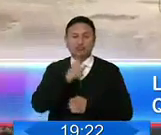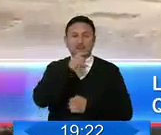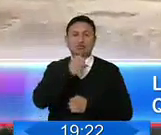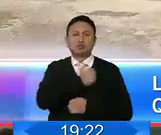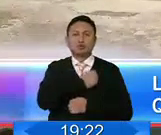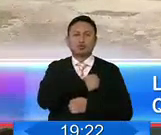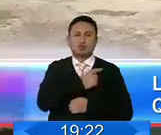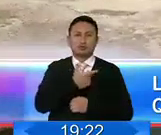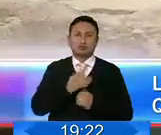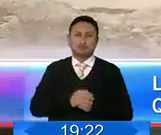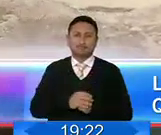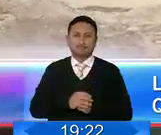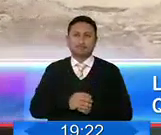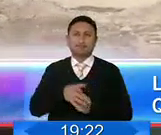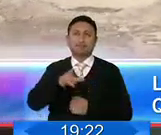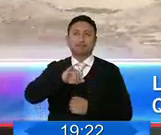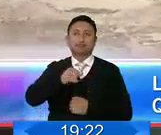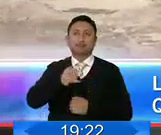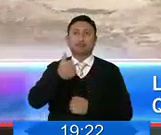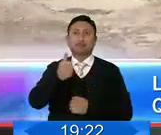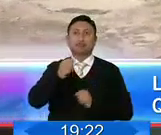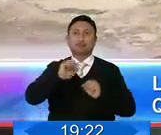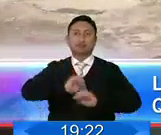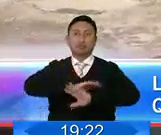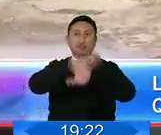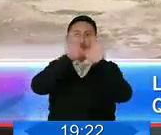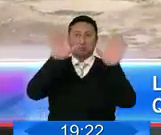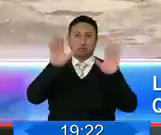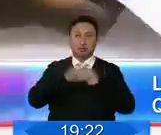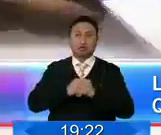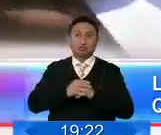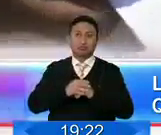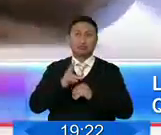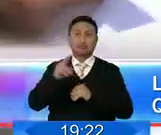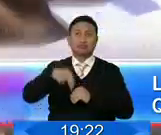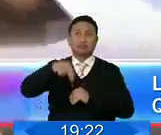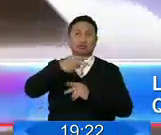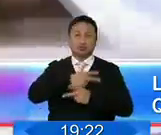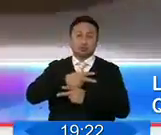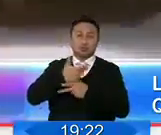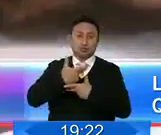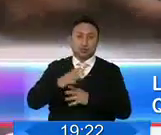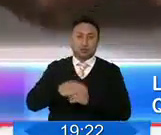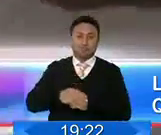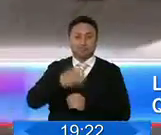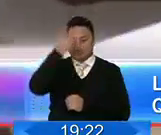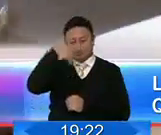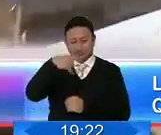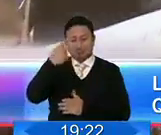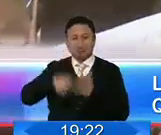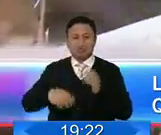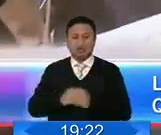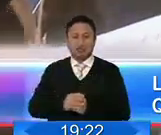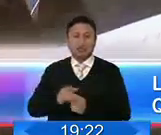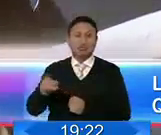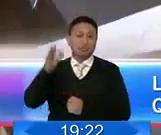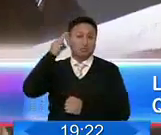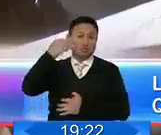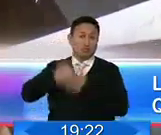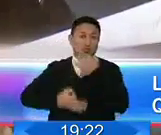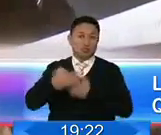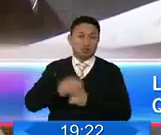legalmente este jueves a las 10 de la mañana en el complejo judicial norte se conocerá la sentencia de la jueza que lleva el caso